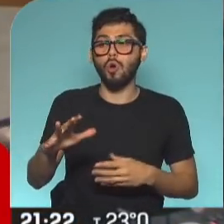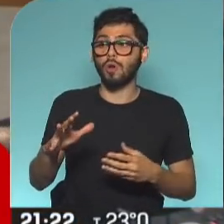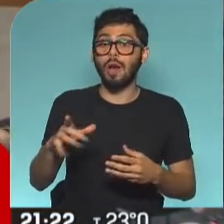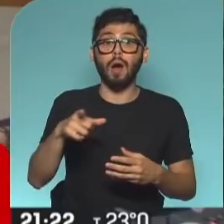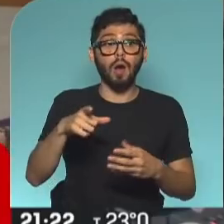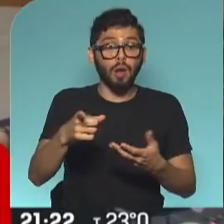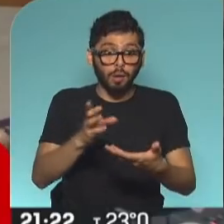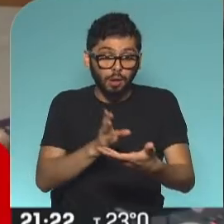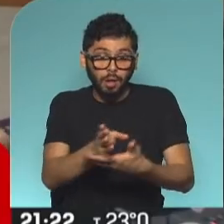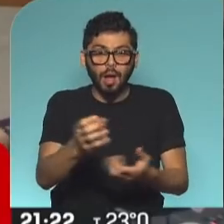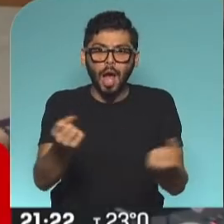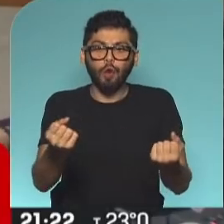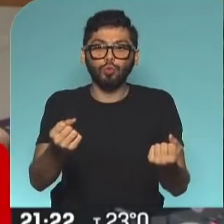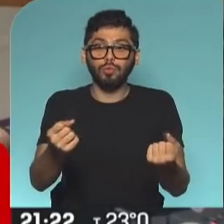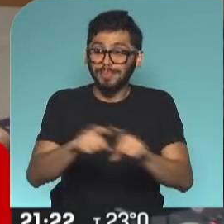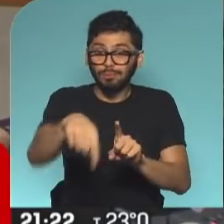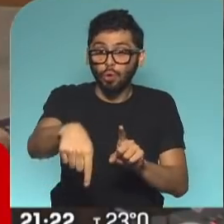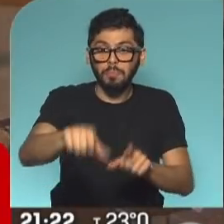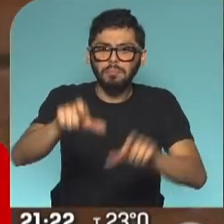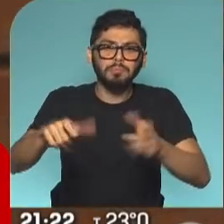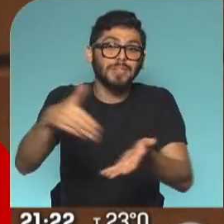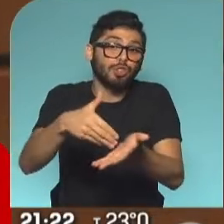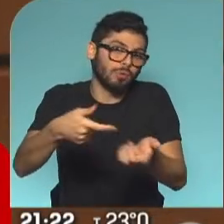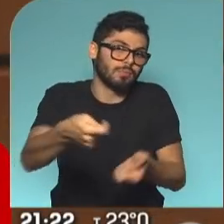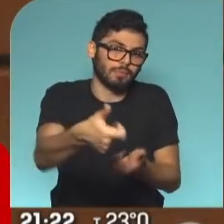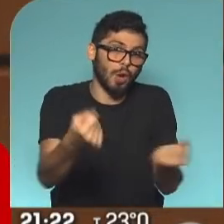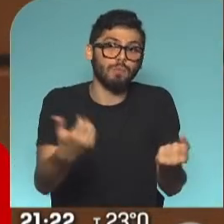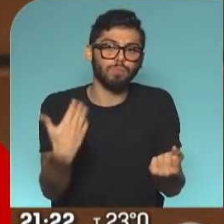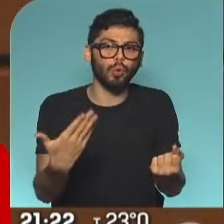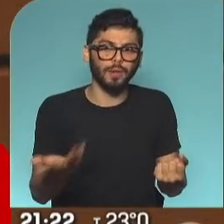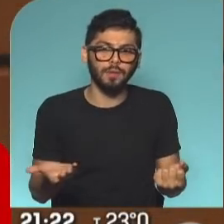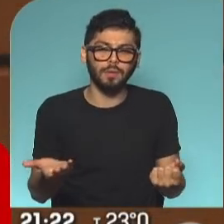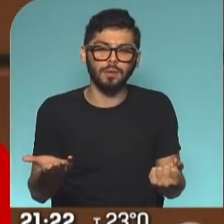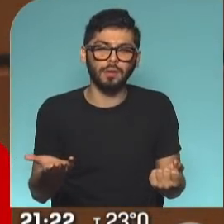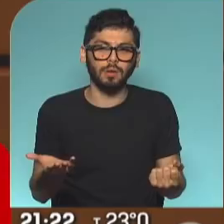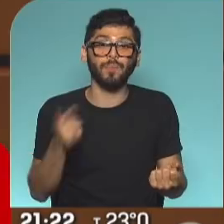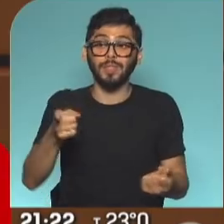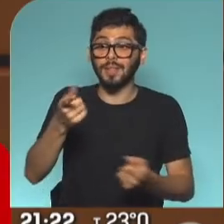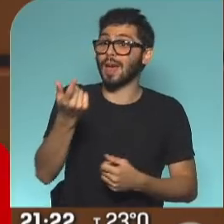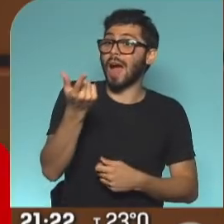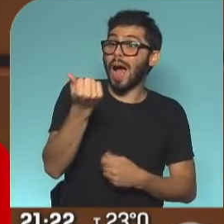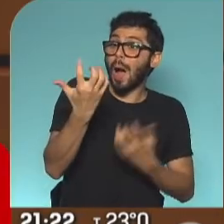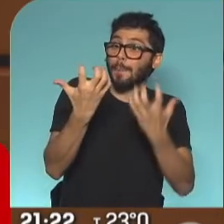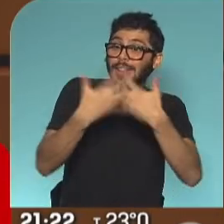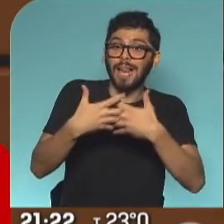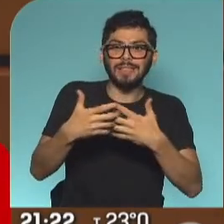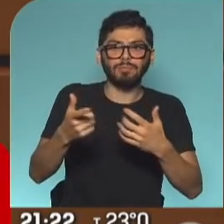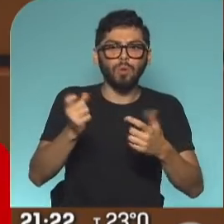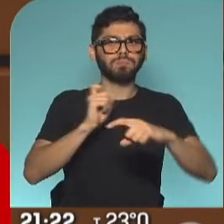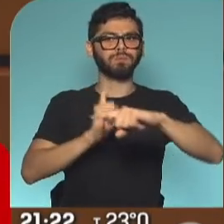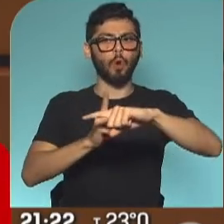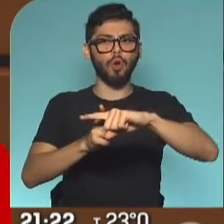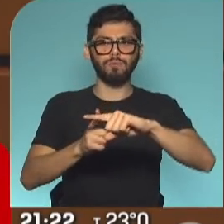es algo más accesible para millones de personas. Ese capitalismo virtuoso, donde alguien invertía y